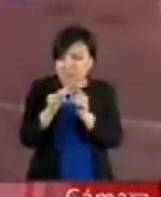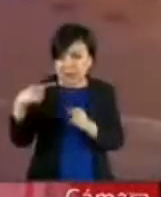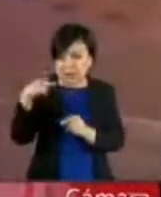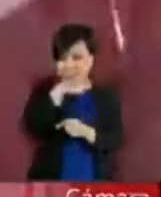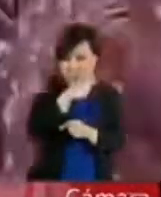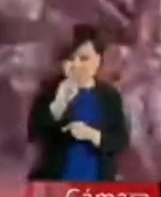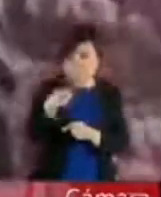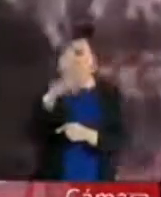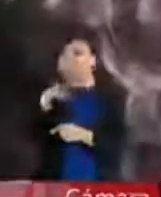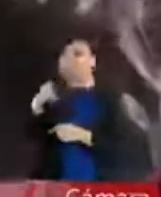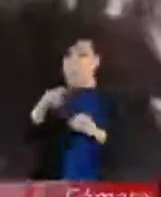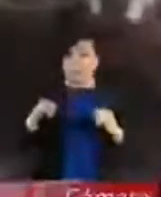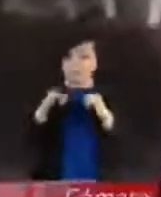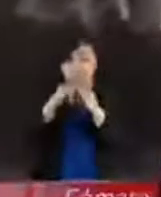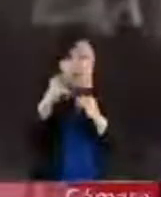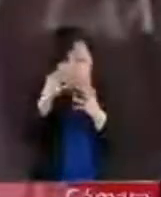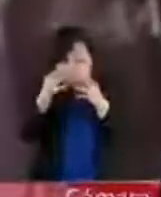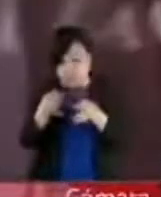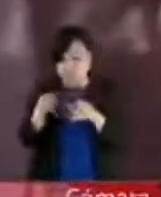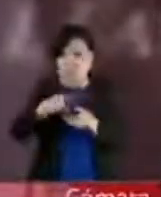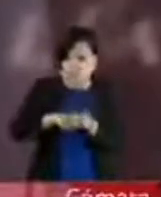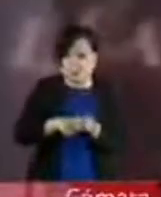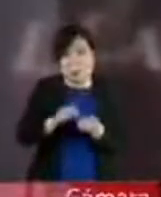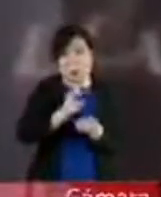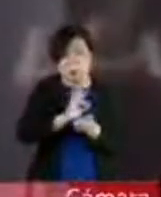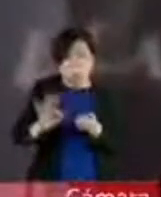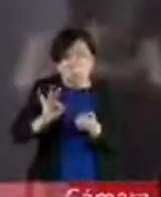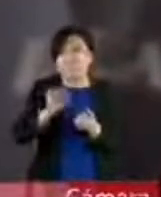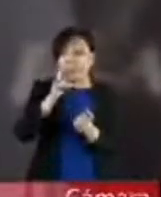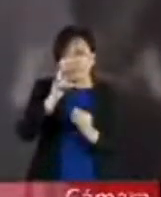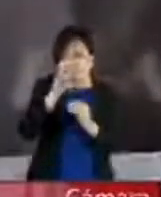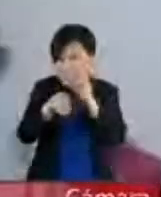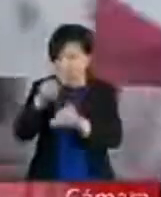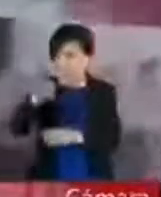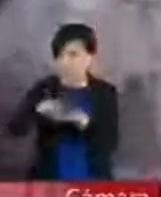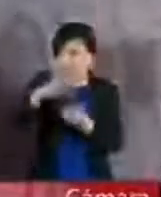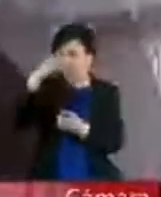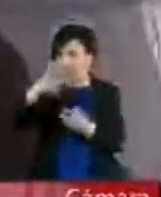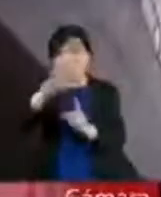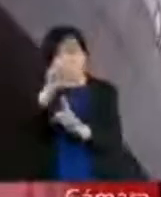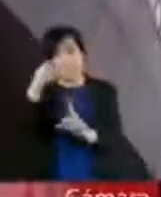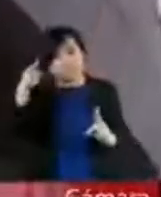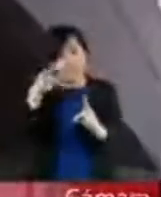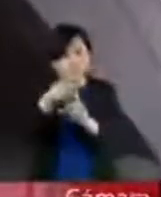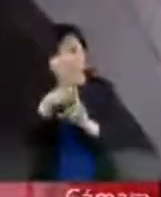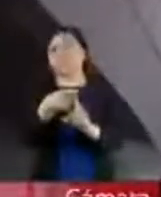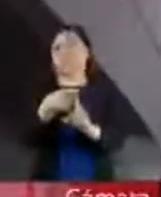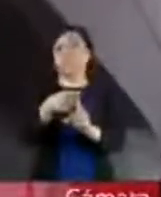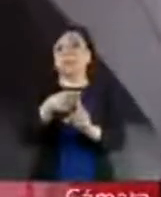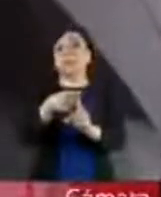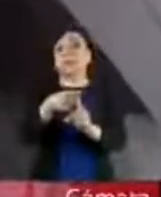instituciones eficaces para su creación y su aplicación que se orienten a obtener el mayor.